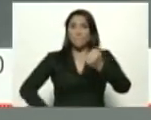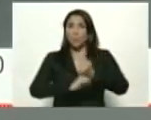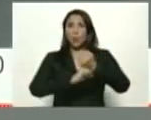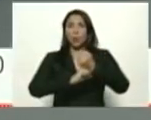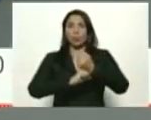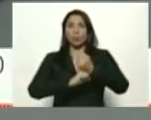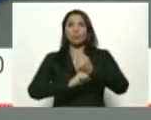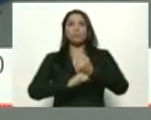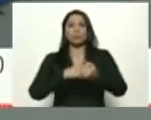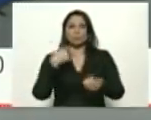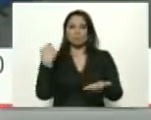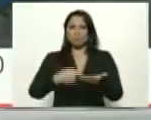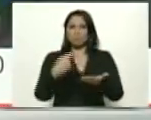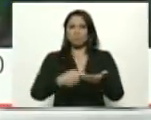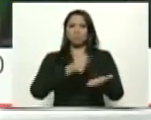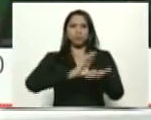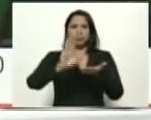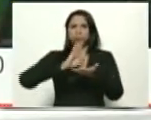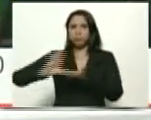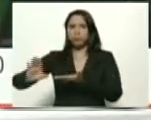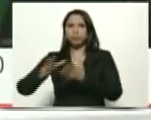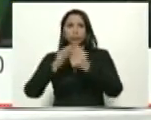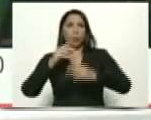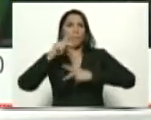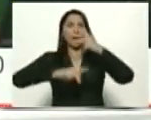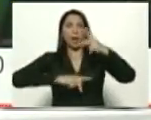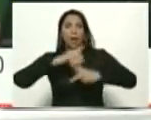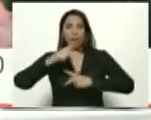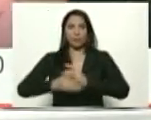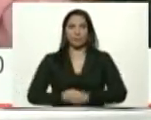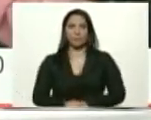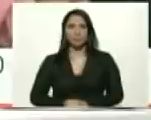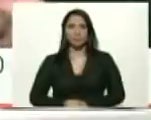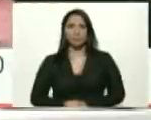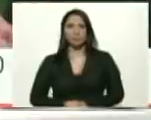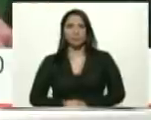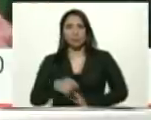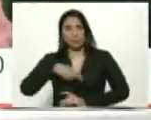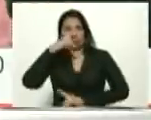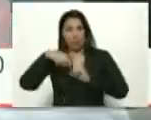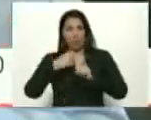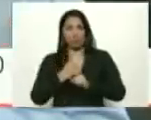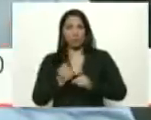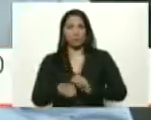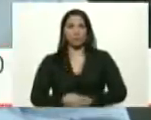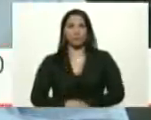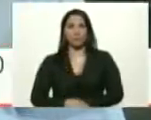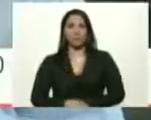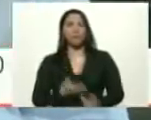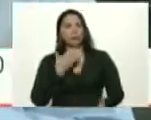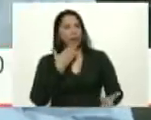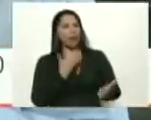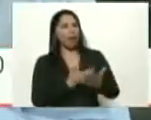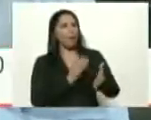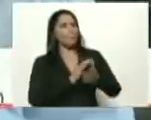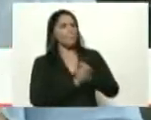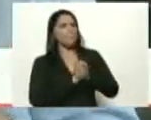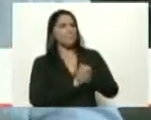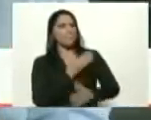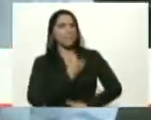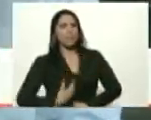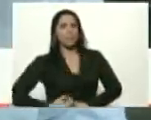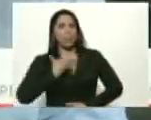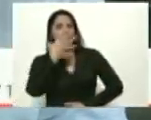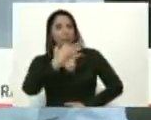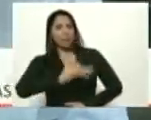de financiamiento y todos los planes productivos para el resto de este año. Adelante, por favor. Gracias, compañero presidente. Muy buenas tardes a